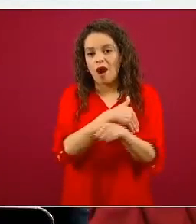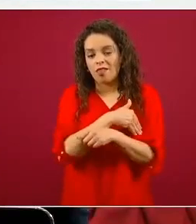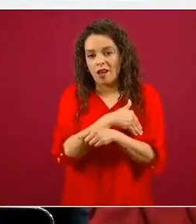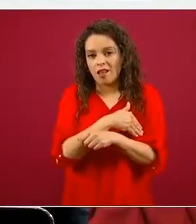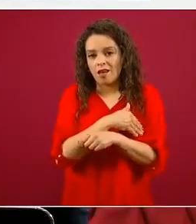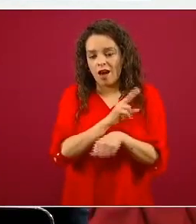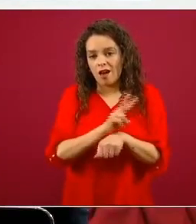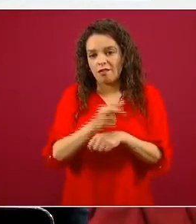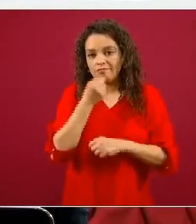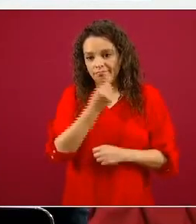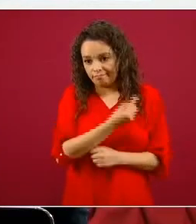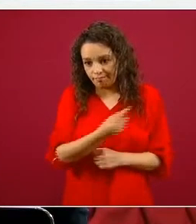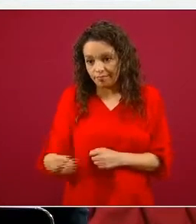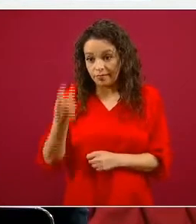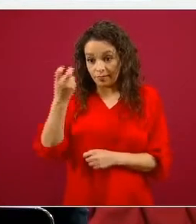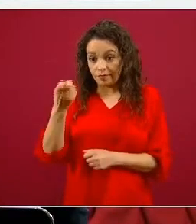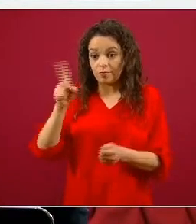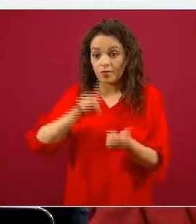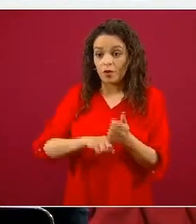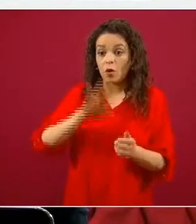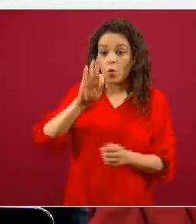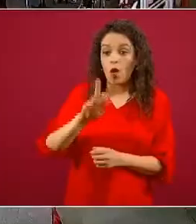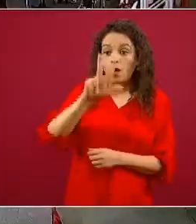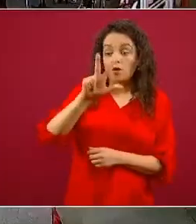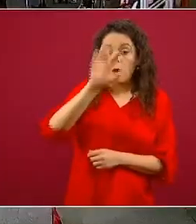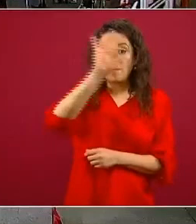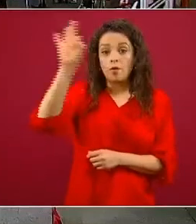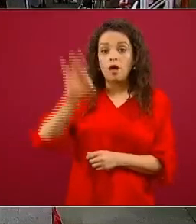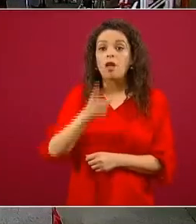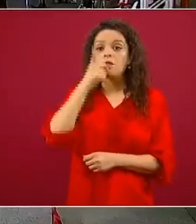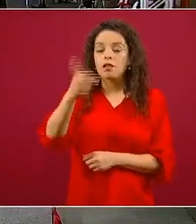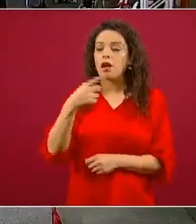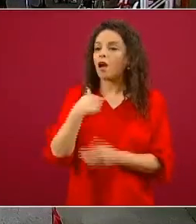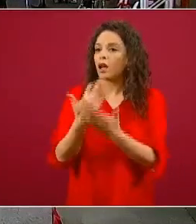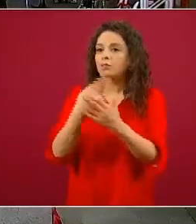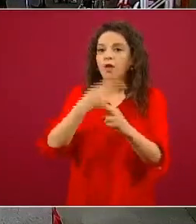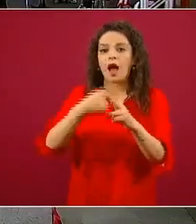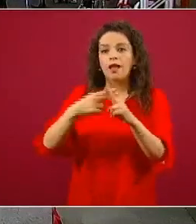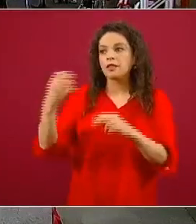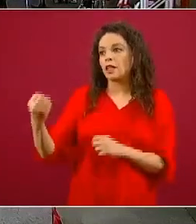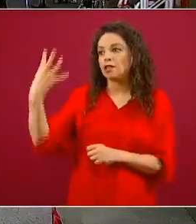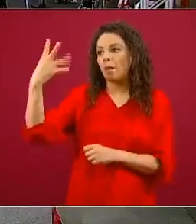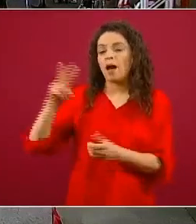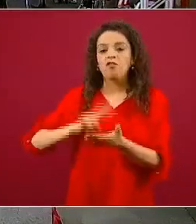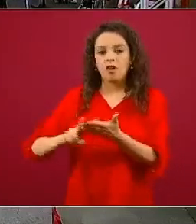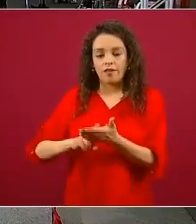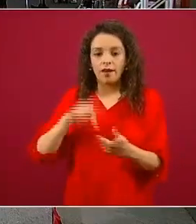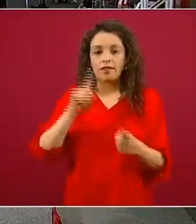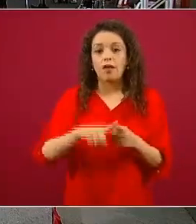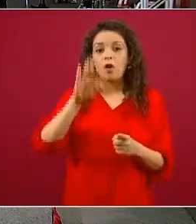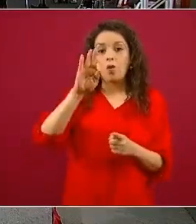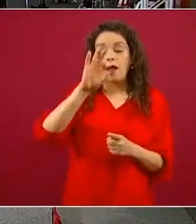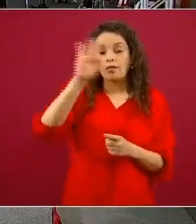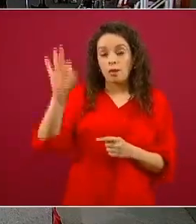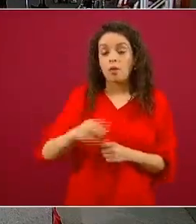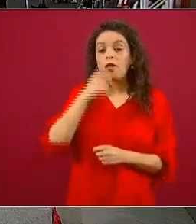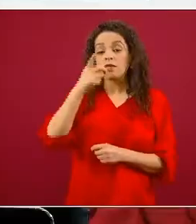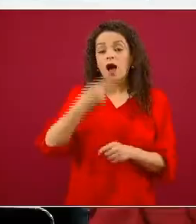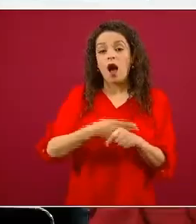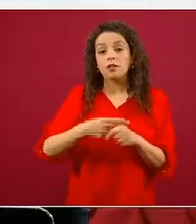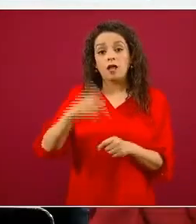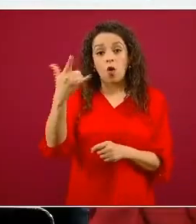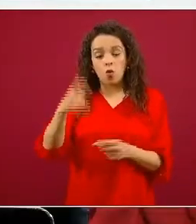el 40%, 48% dijo semáforo verde, 40% en julio y